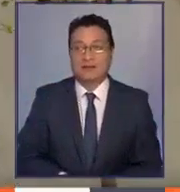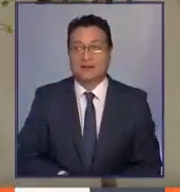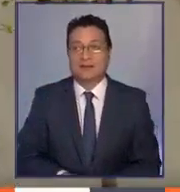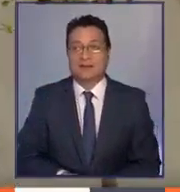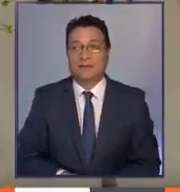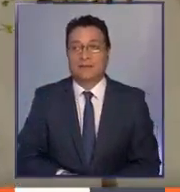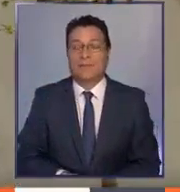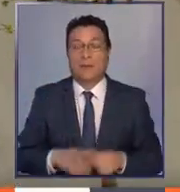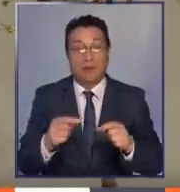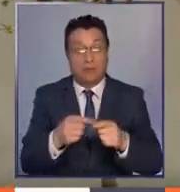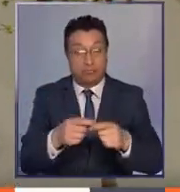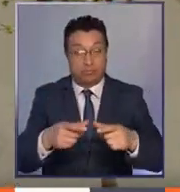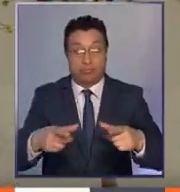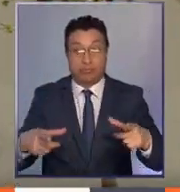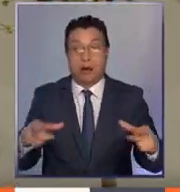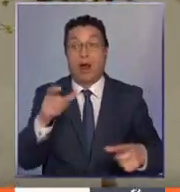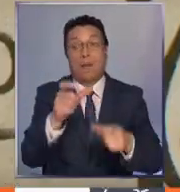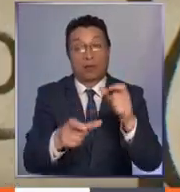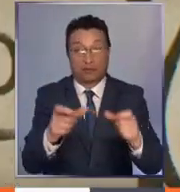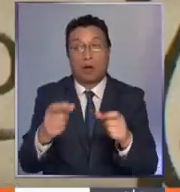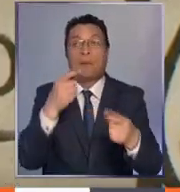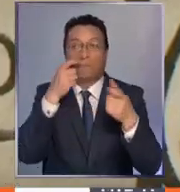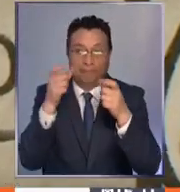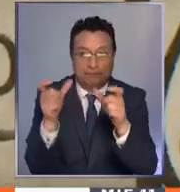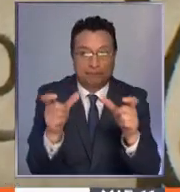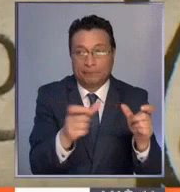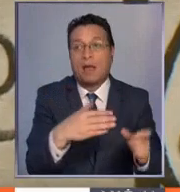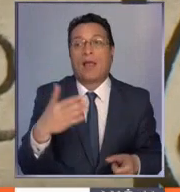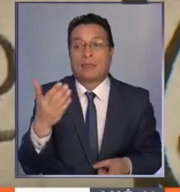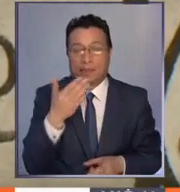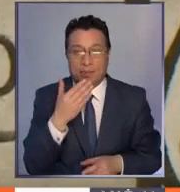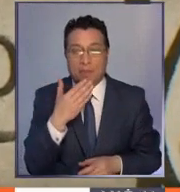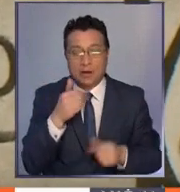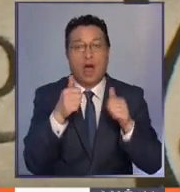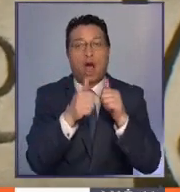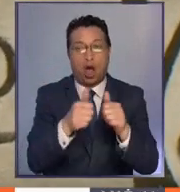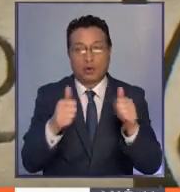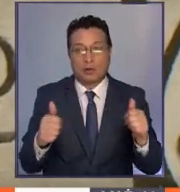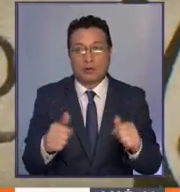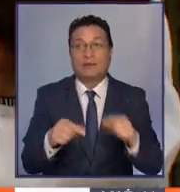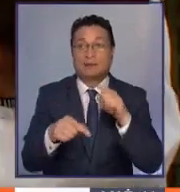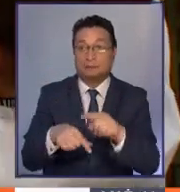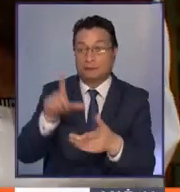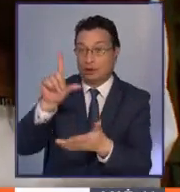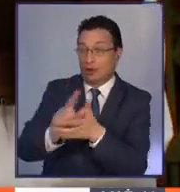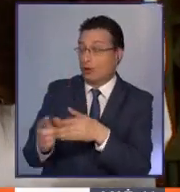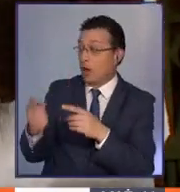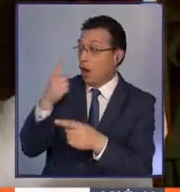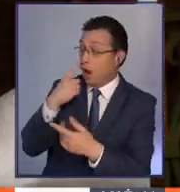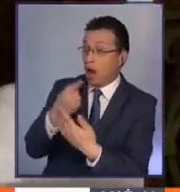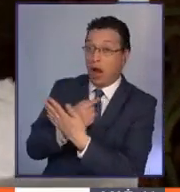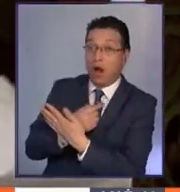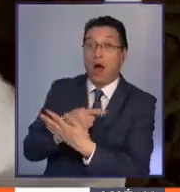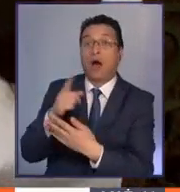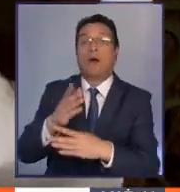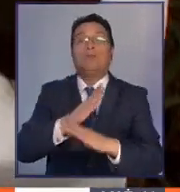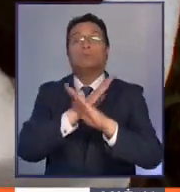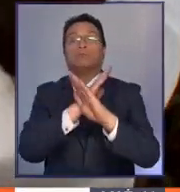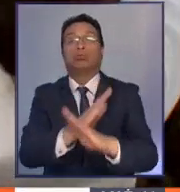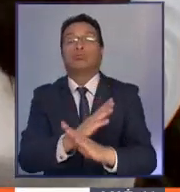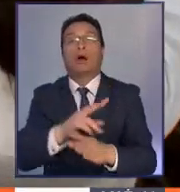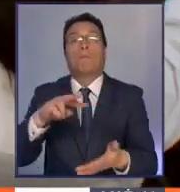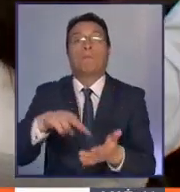Y si aumentan los clientes, también la fiscalización por parte de las autoridades, este tradicional restaurante terminó clausurado por un